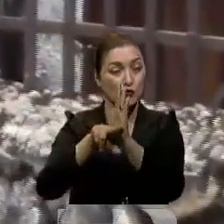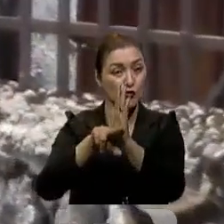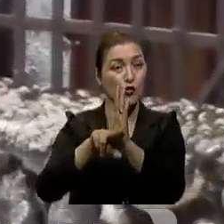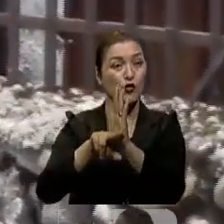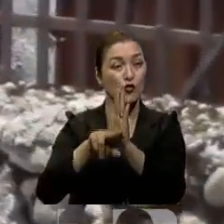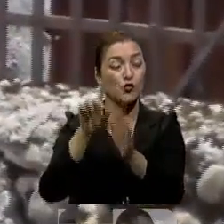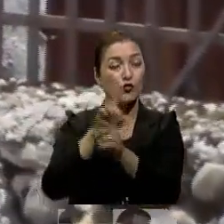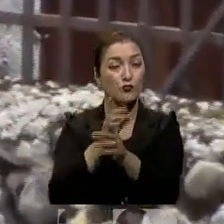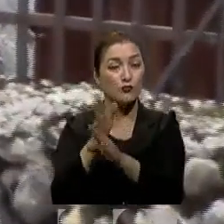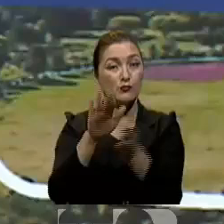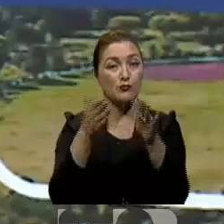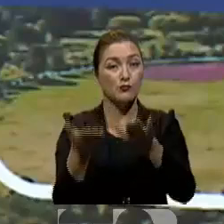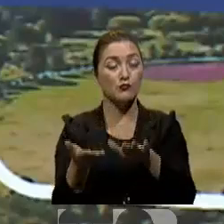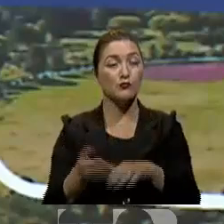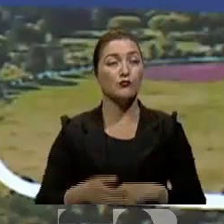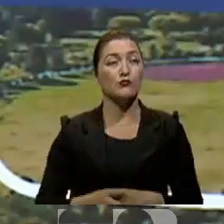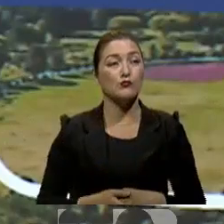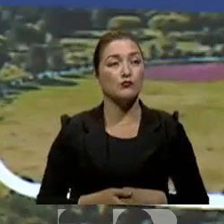ley.